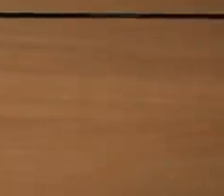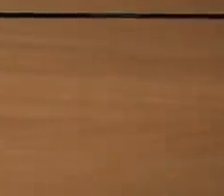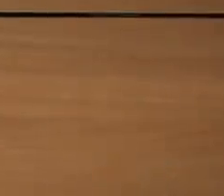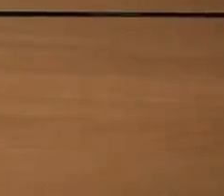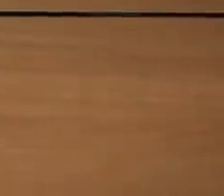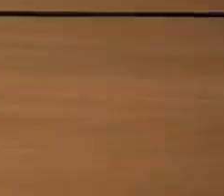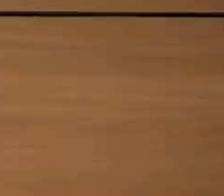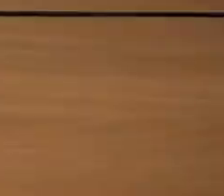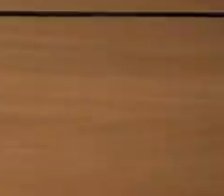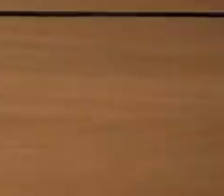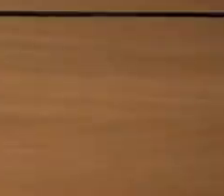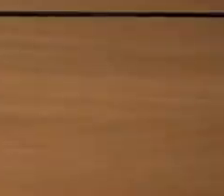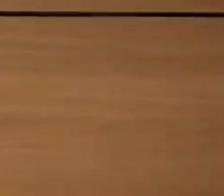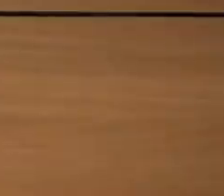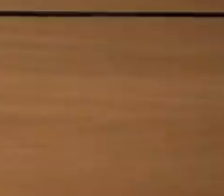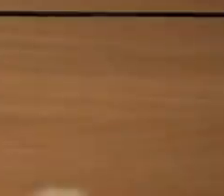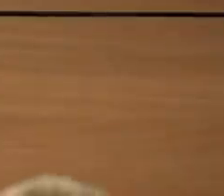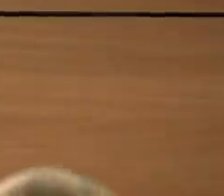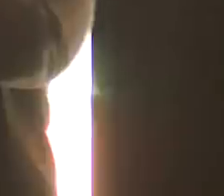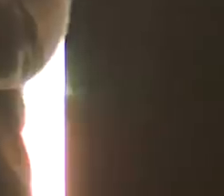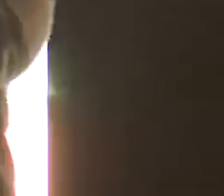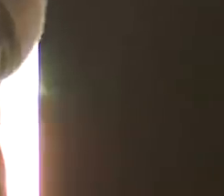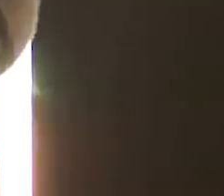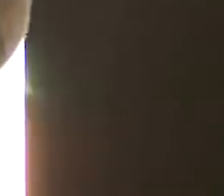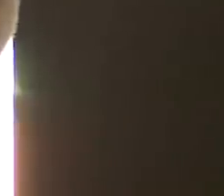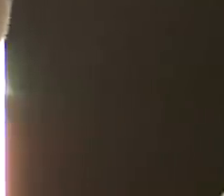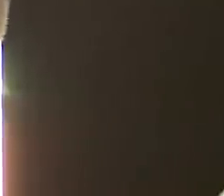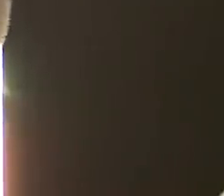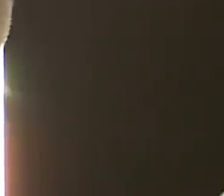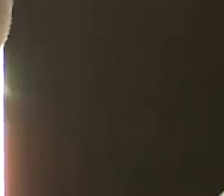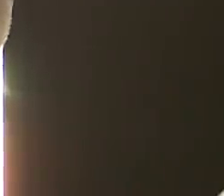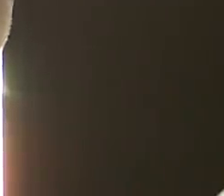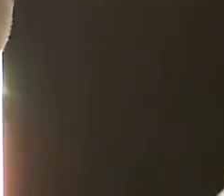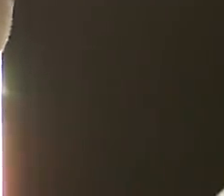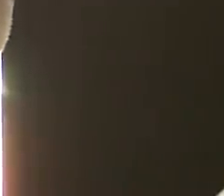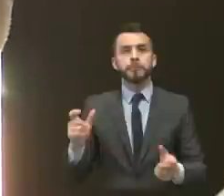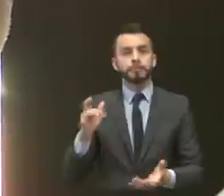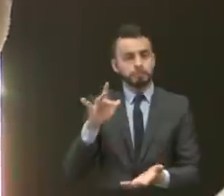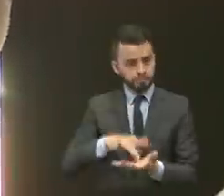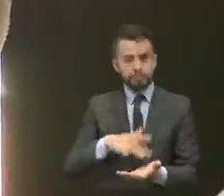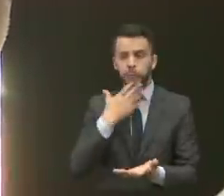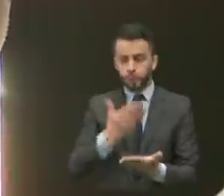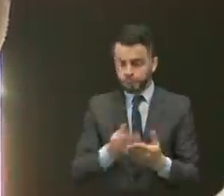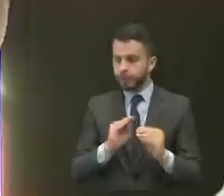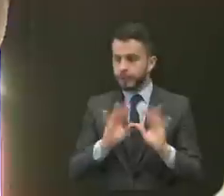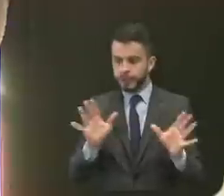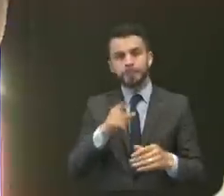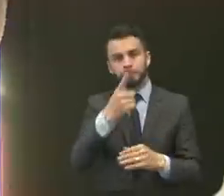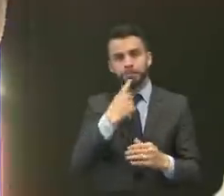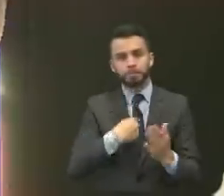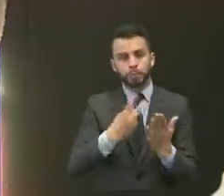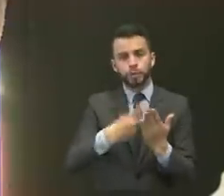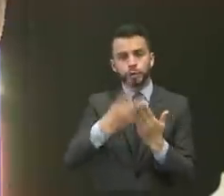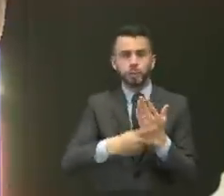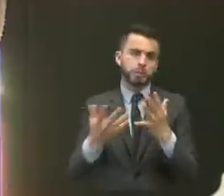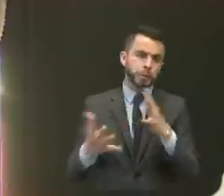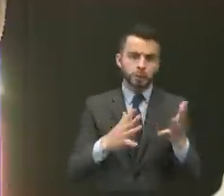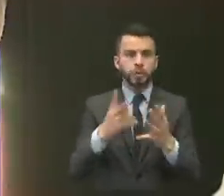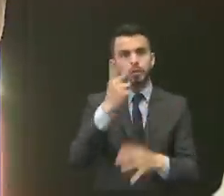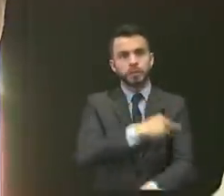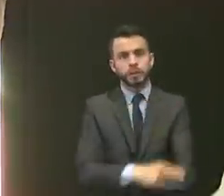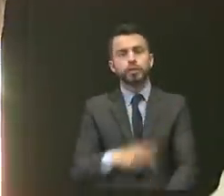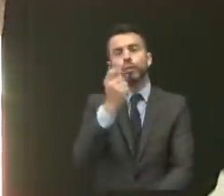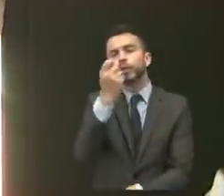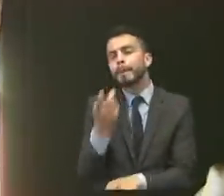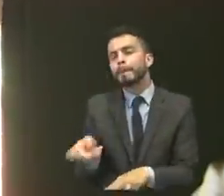Diana Giraldo, CMI. Alcaldesa y todos los presentes, buenos días. Alcaldesa, usted ha dicho que este proyecto costará un poco más. ¿Cuánto es